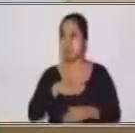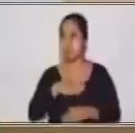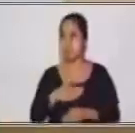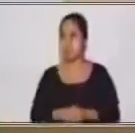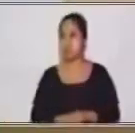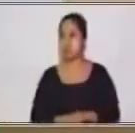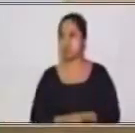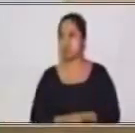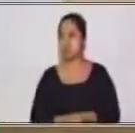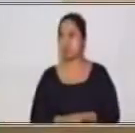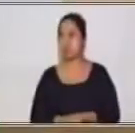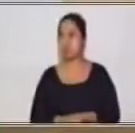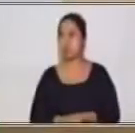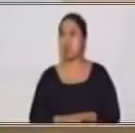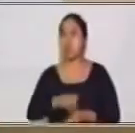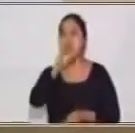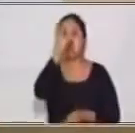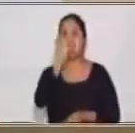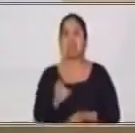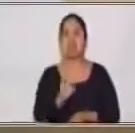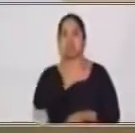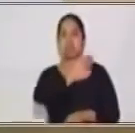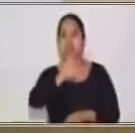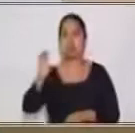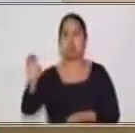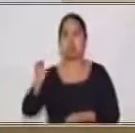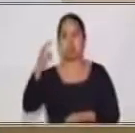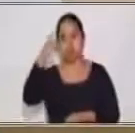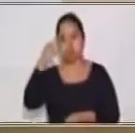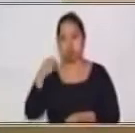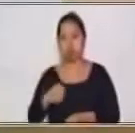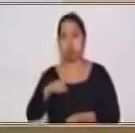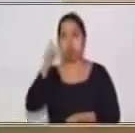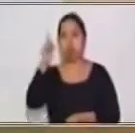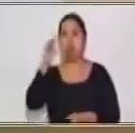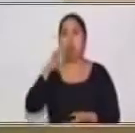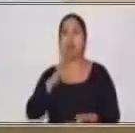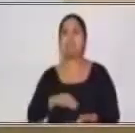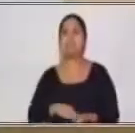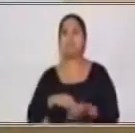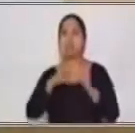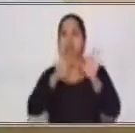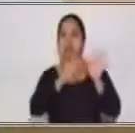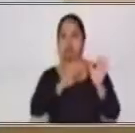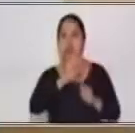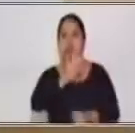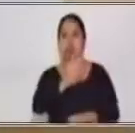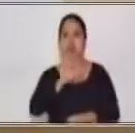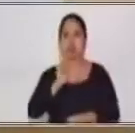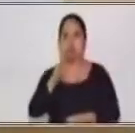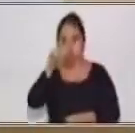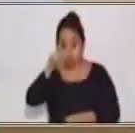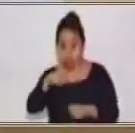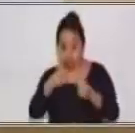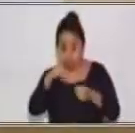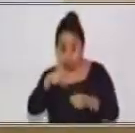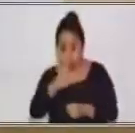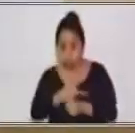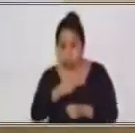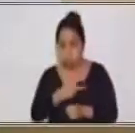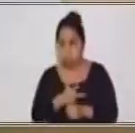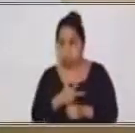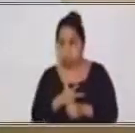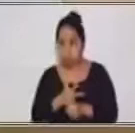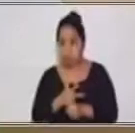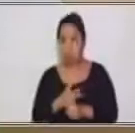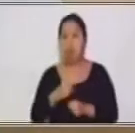sale Caribeña, y Cristo Negro en 1953, que también ya son producidas aquí en Guatemala y el